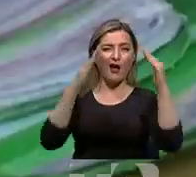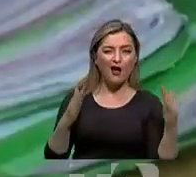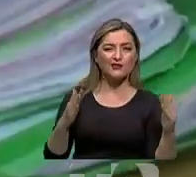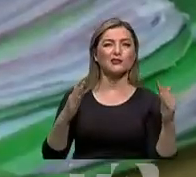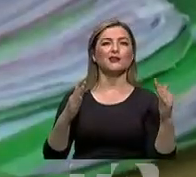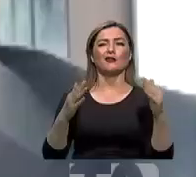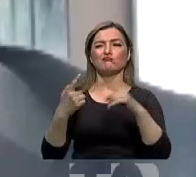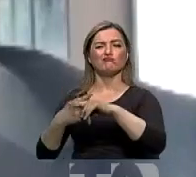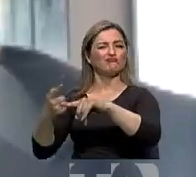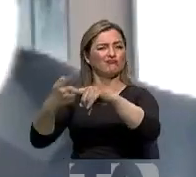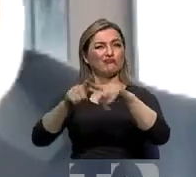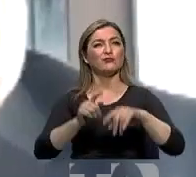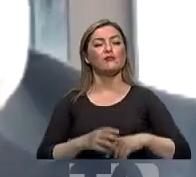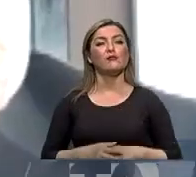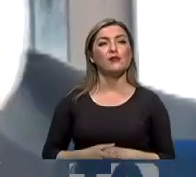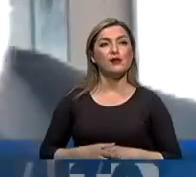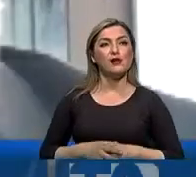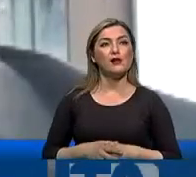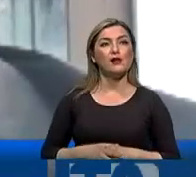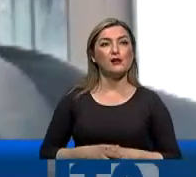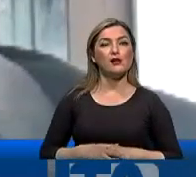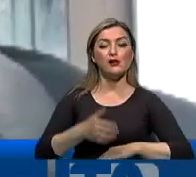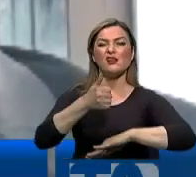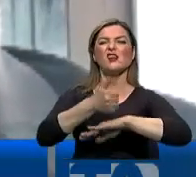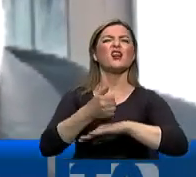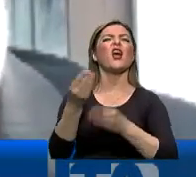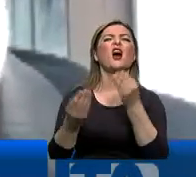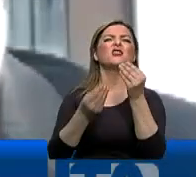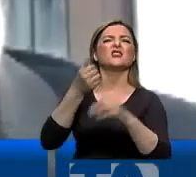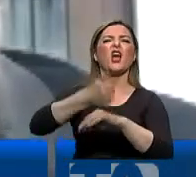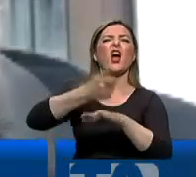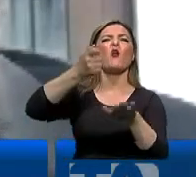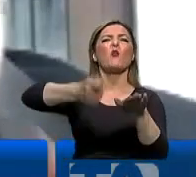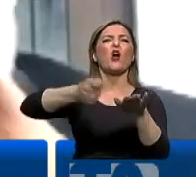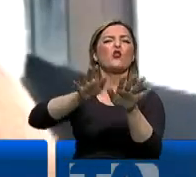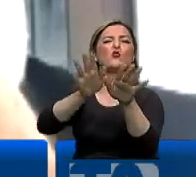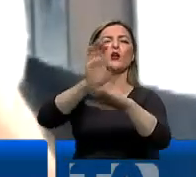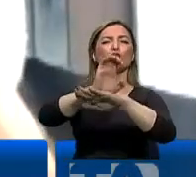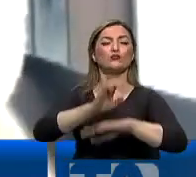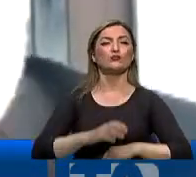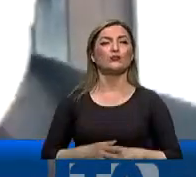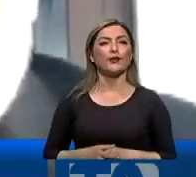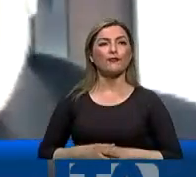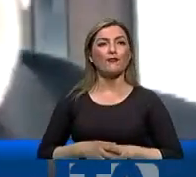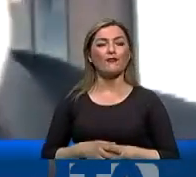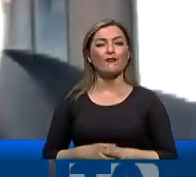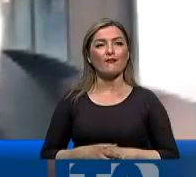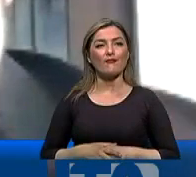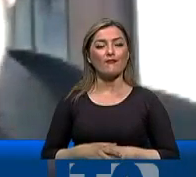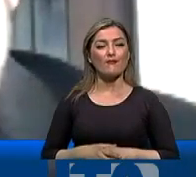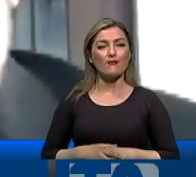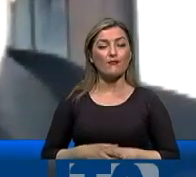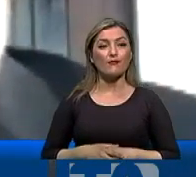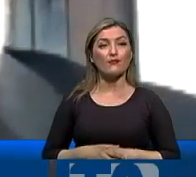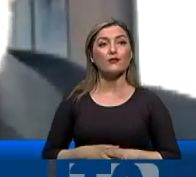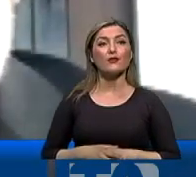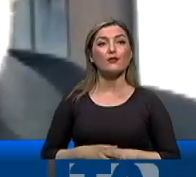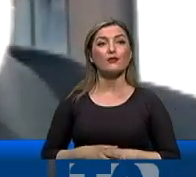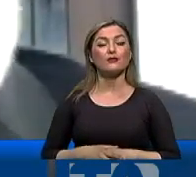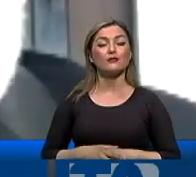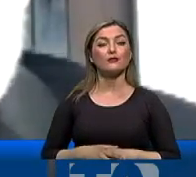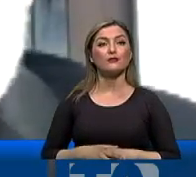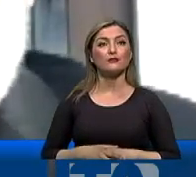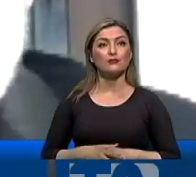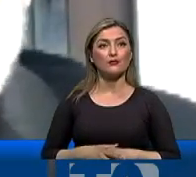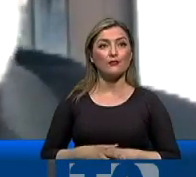e inmuebles. Seguramente el procurador lo que hará es ir a la ejecución común, es